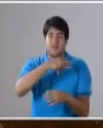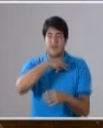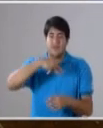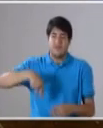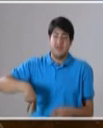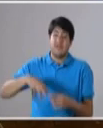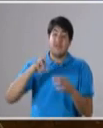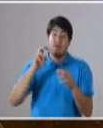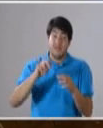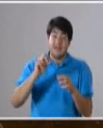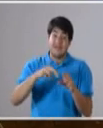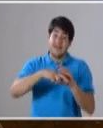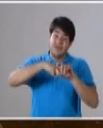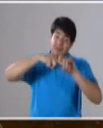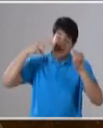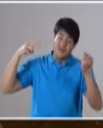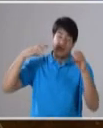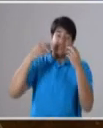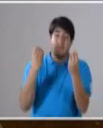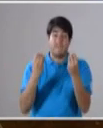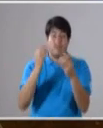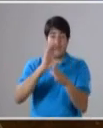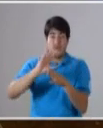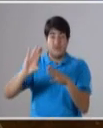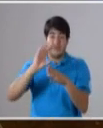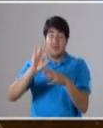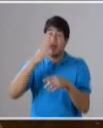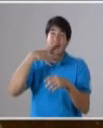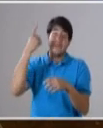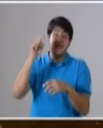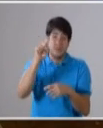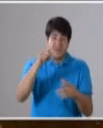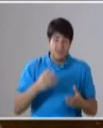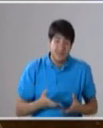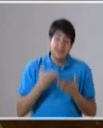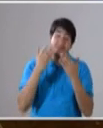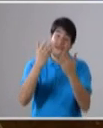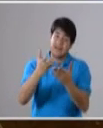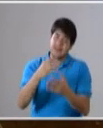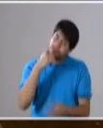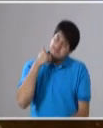cosas. Si Dios se las da, enhorabuena.